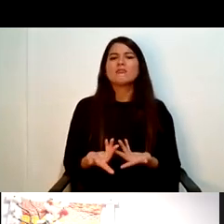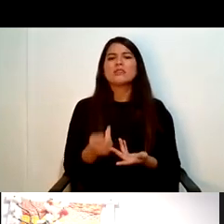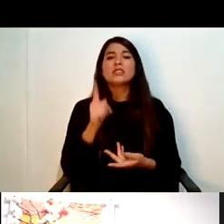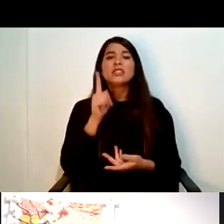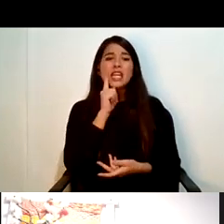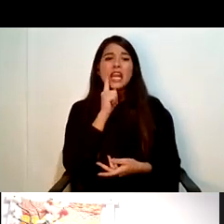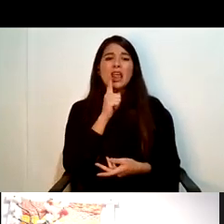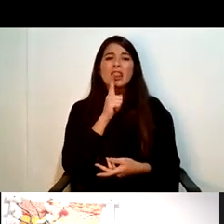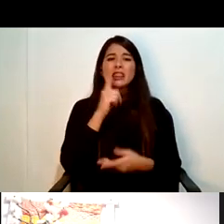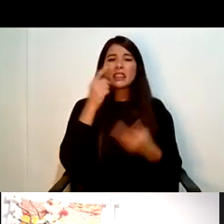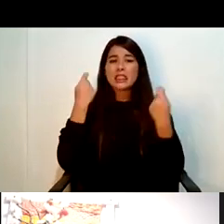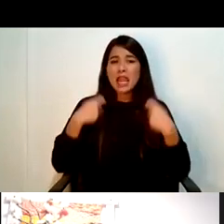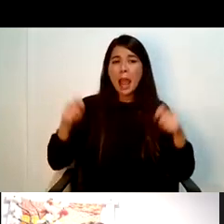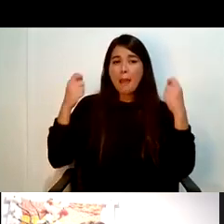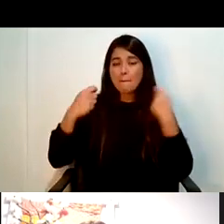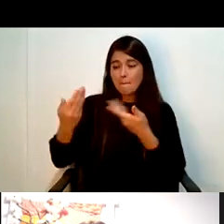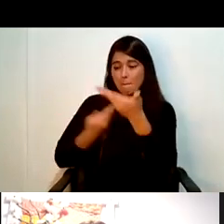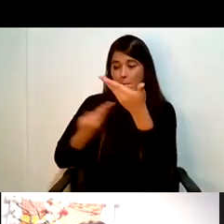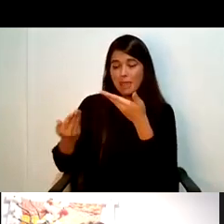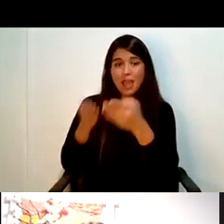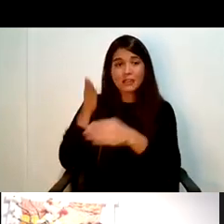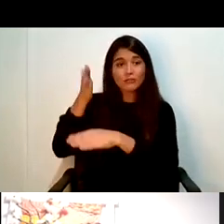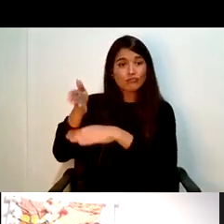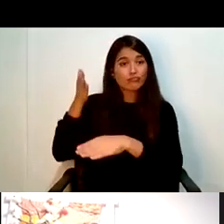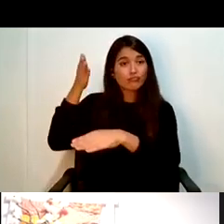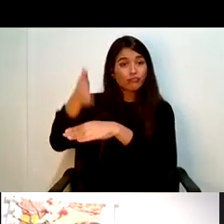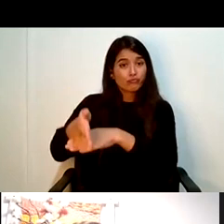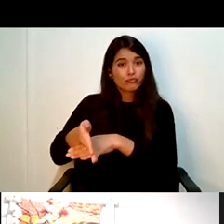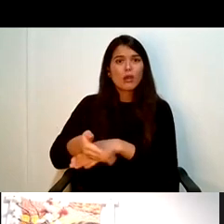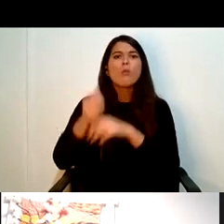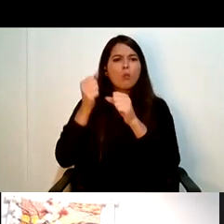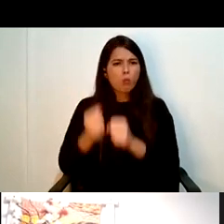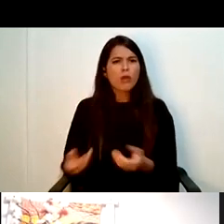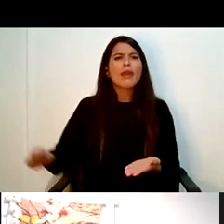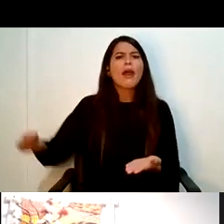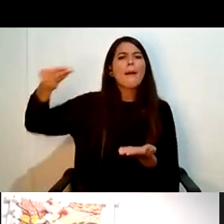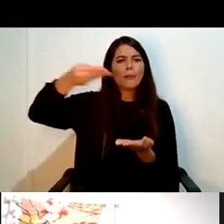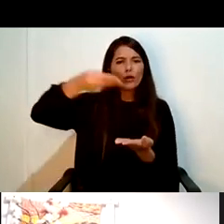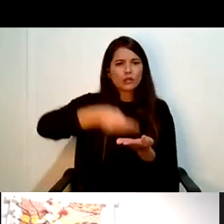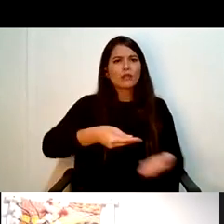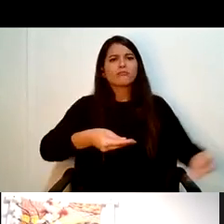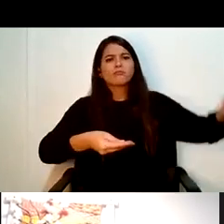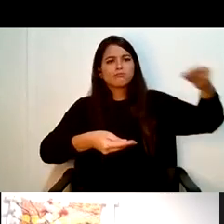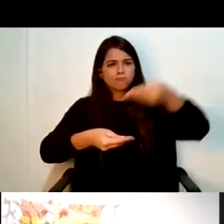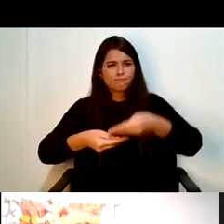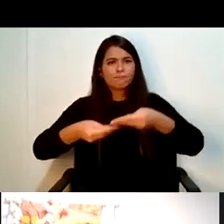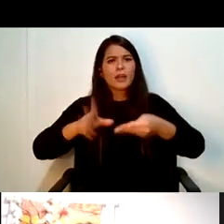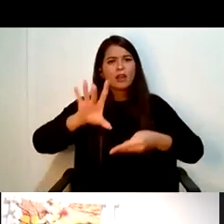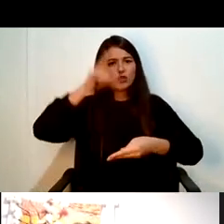por fuera, como se dice, puedan también aportar en la elaboración de este diagnóstico.